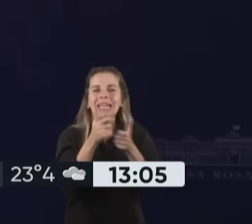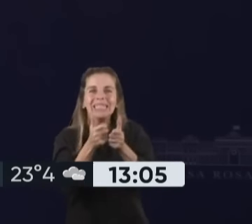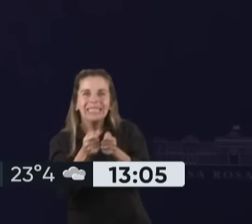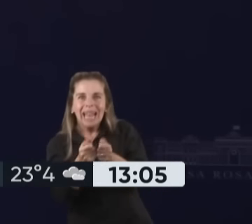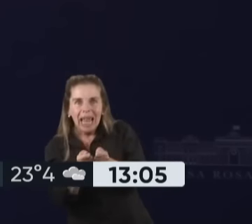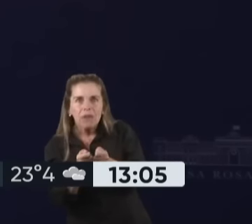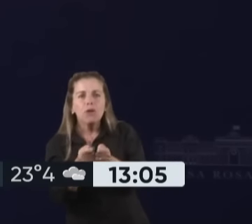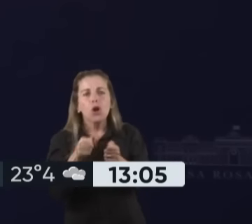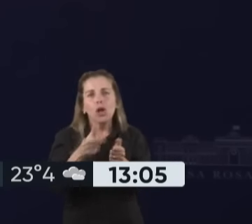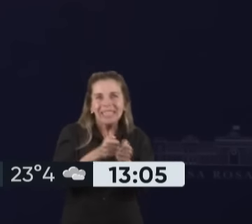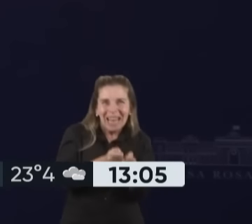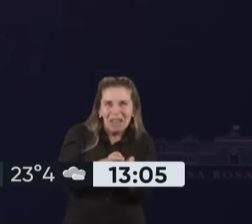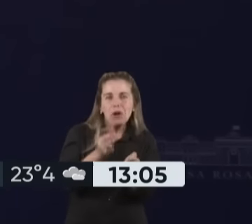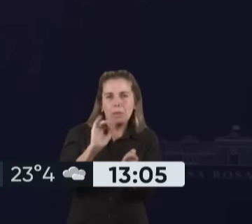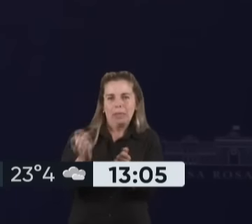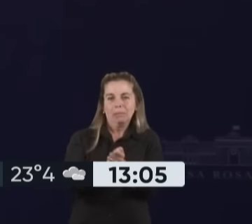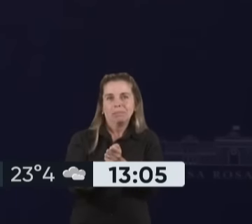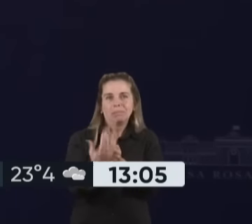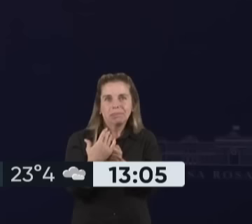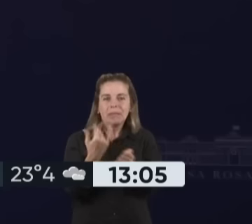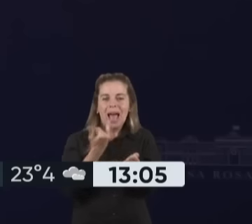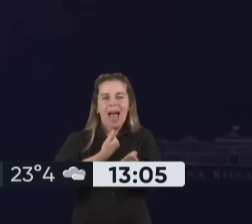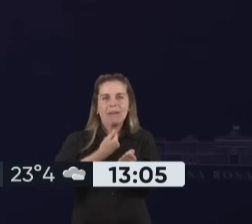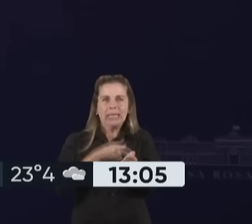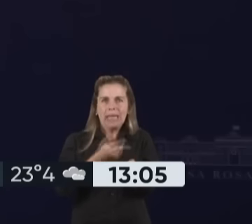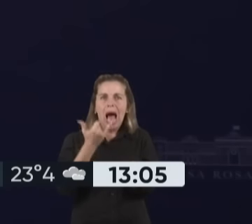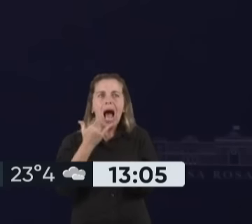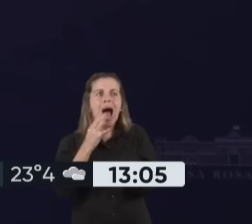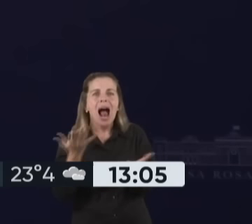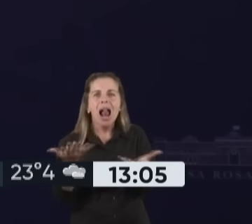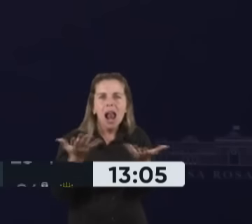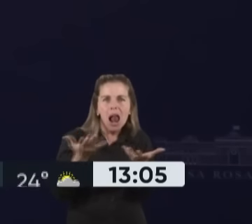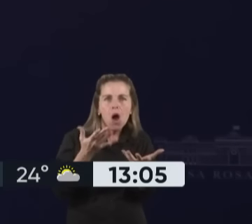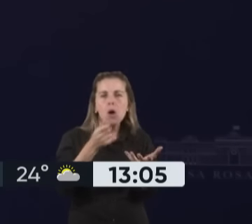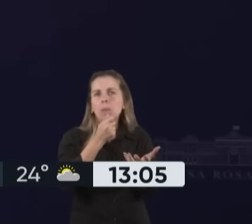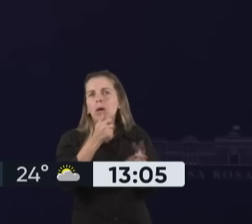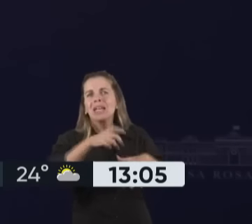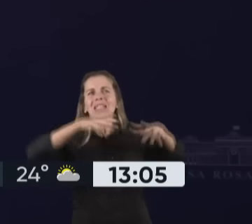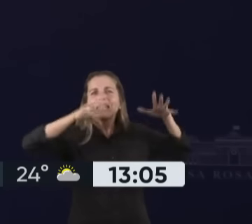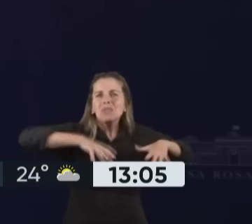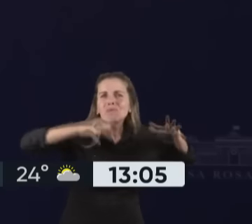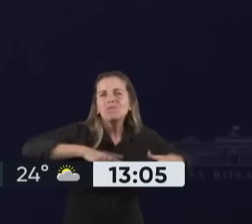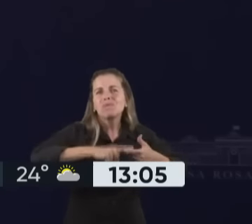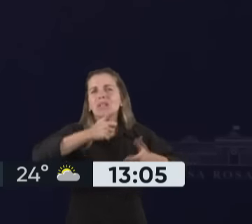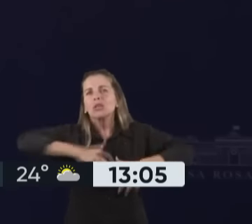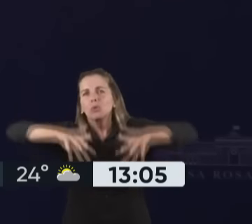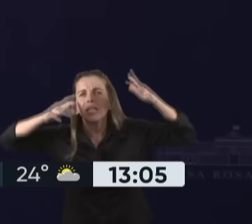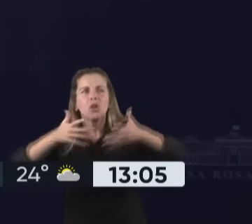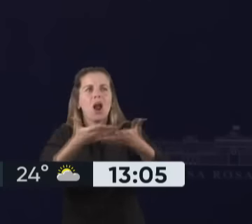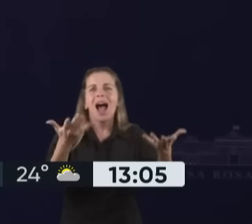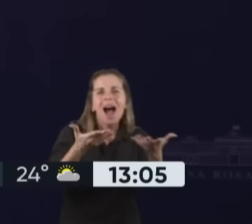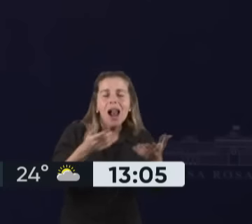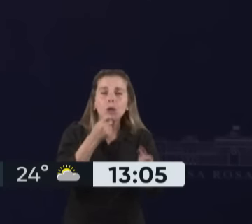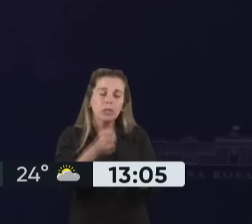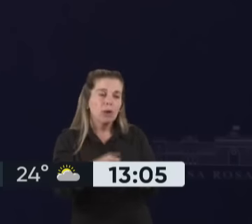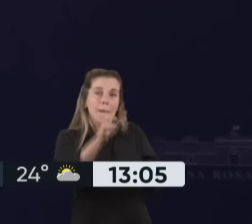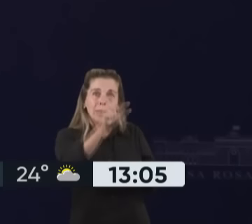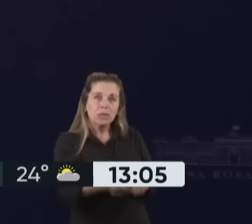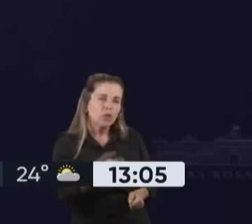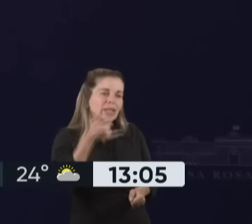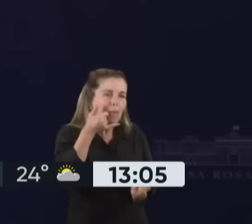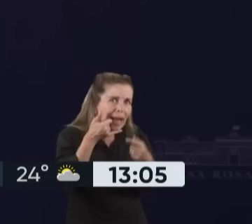en el área afectada mediante una notificación de celular que incluso puede interrumpir llamadas en curso y exige la lectura del mensaje antes